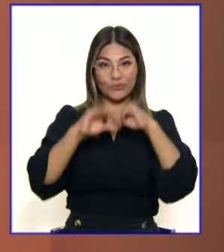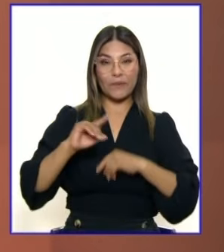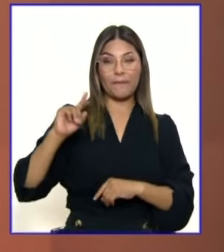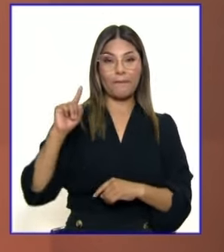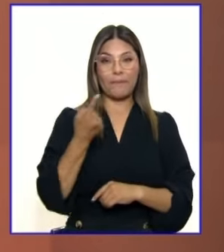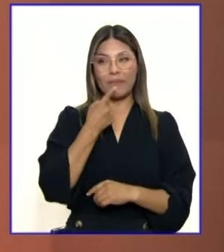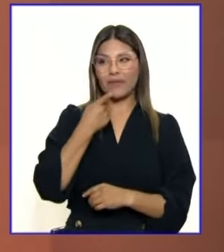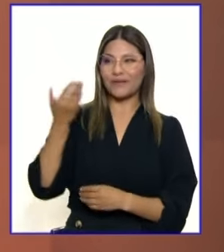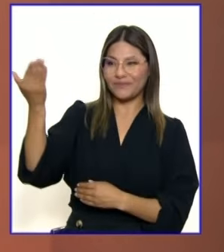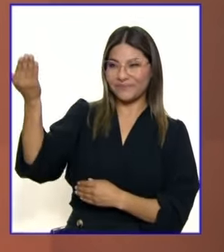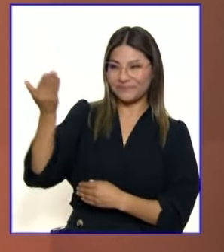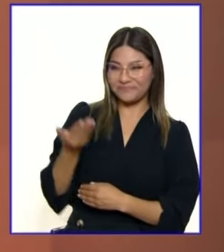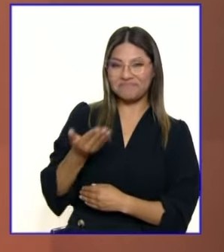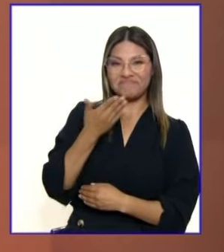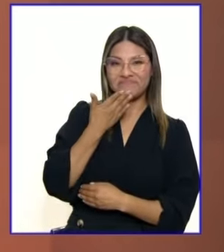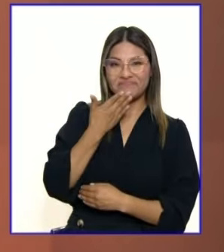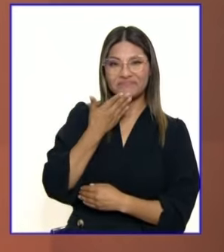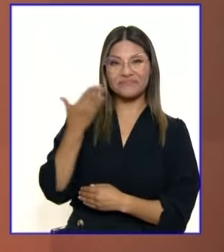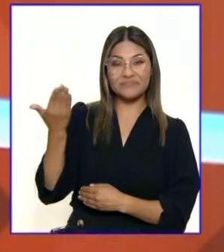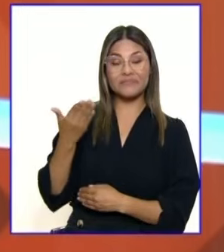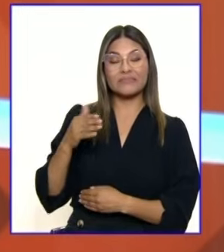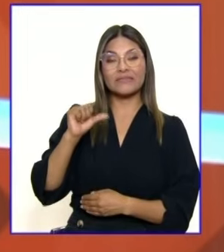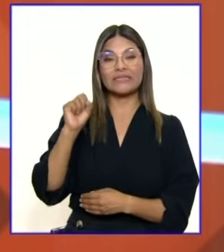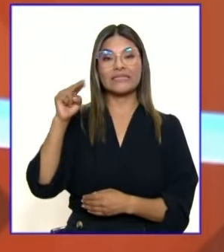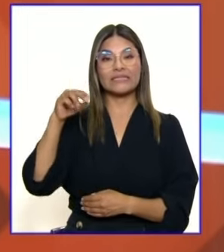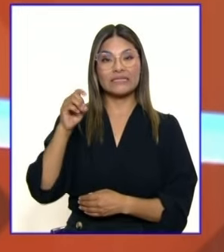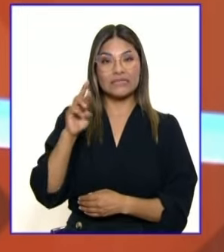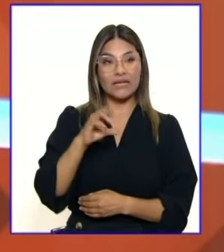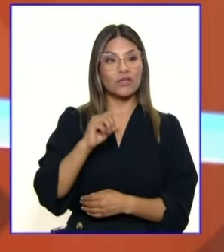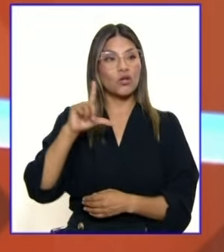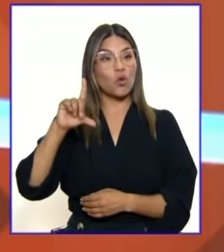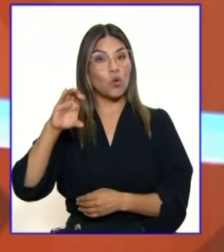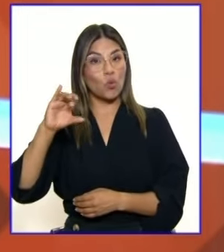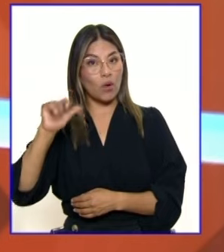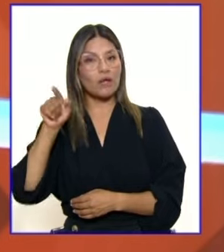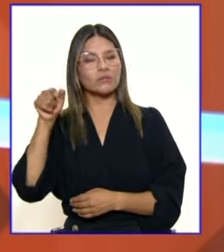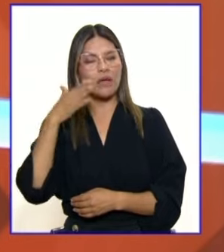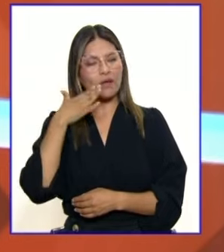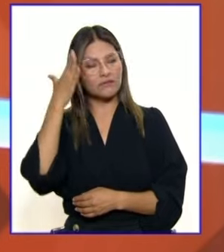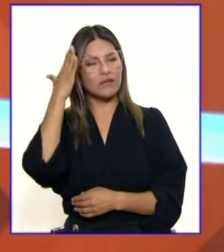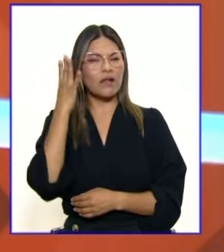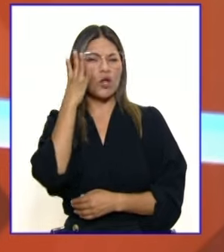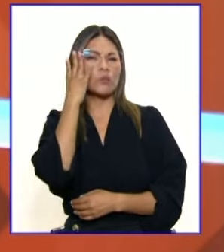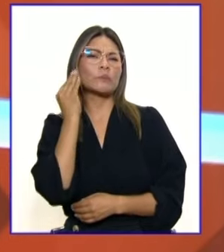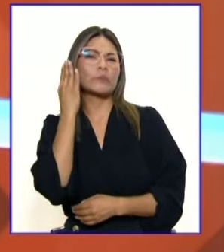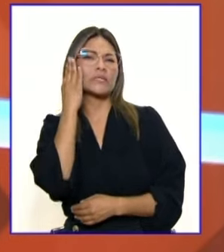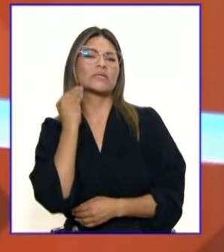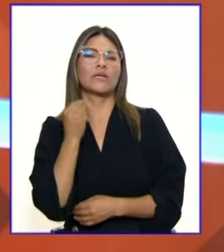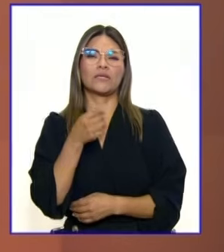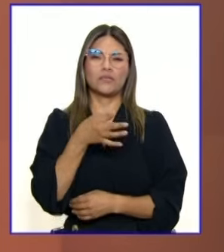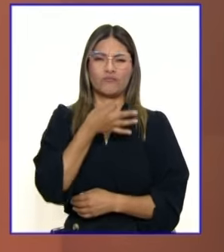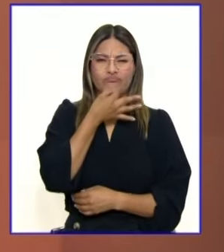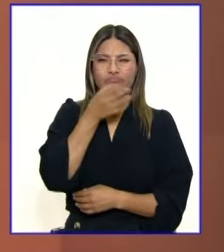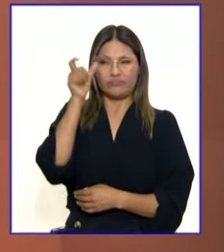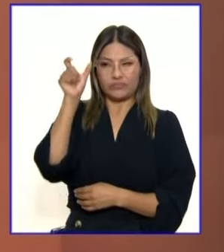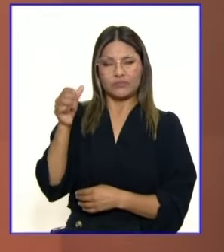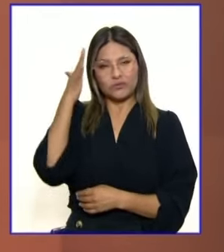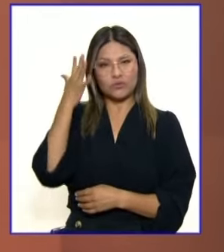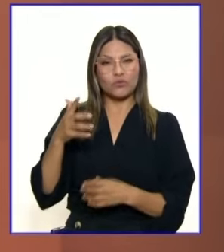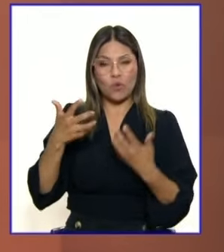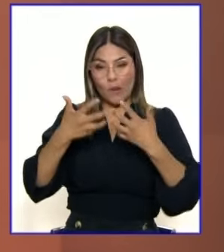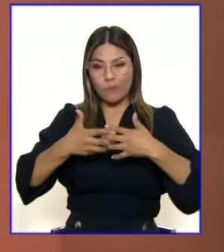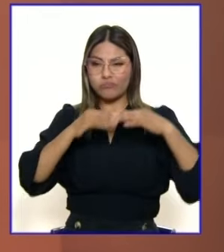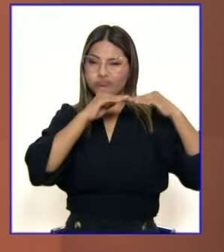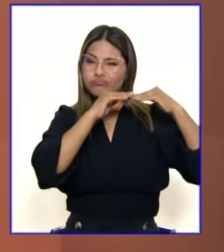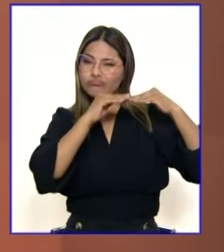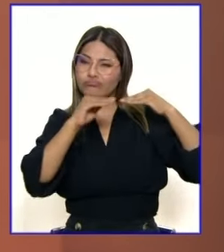primer invitado. Se encuentra con nosotros Sandro Lukács de Pereni. Él es especialista en programas de sostenibilidad de SAN, a quien